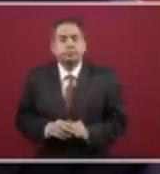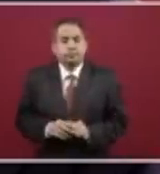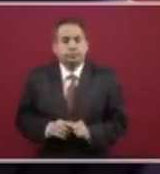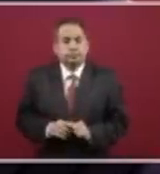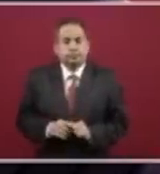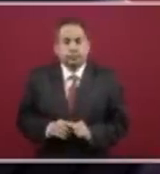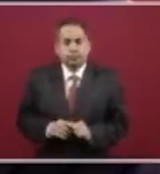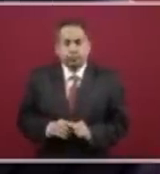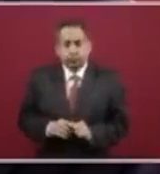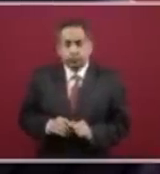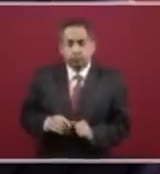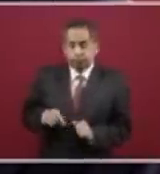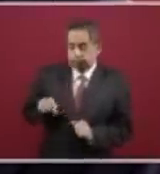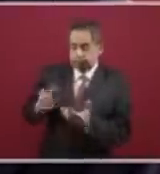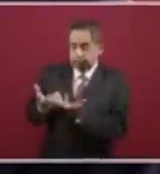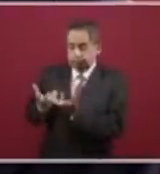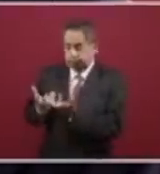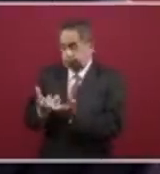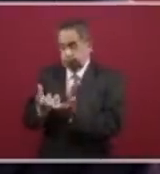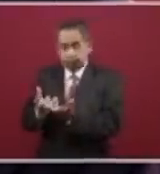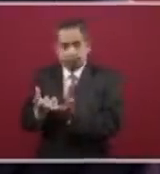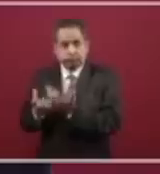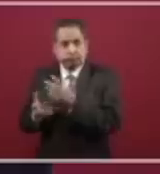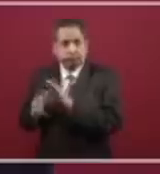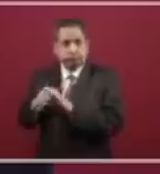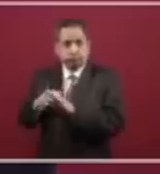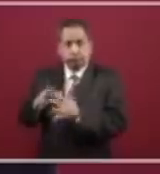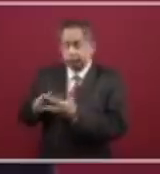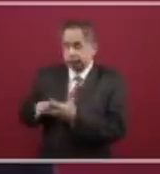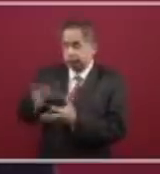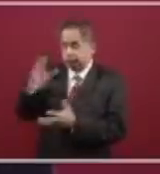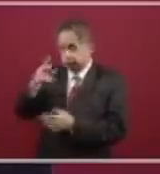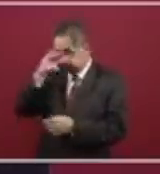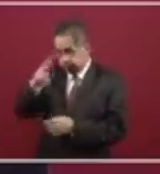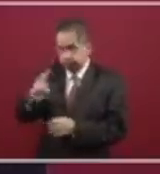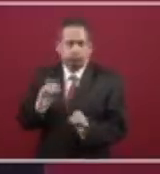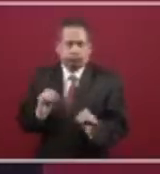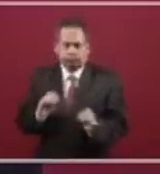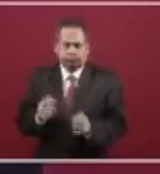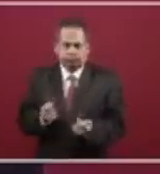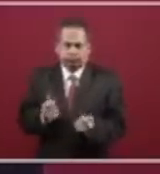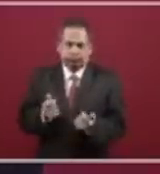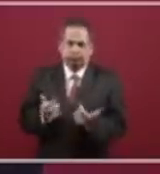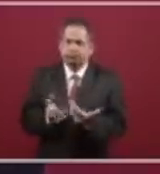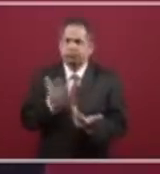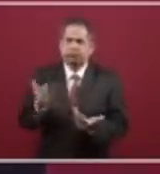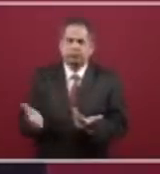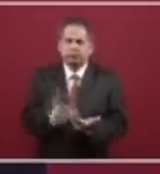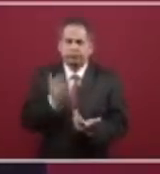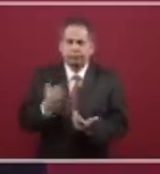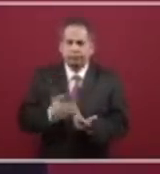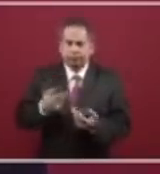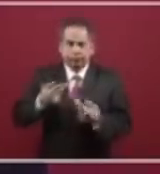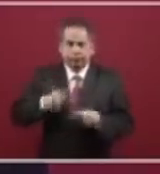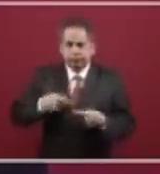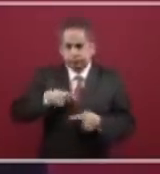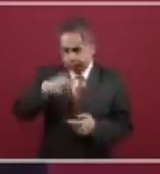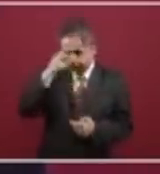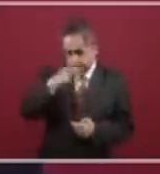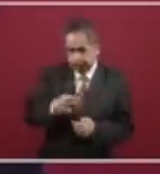son en su mayoría mexicanos es muy poca la población de